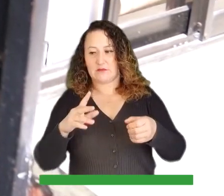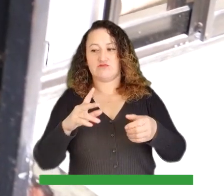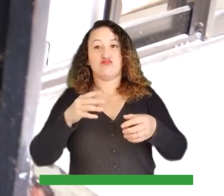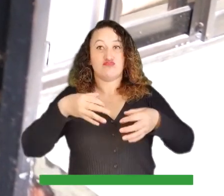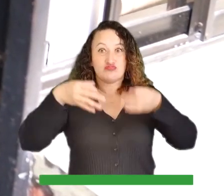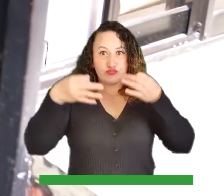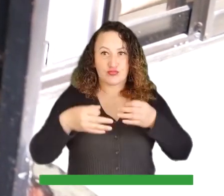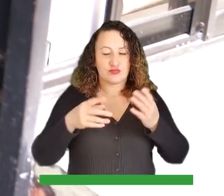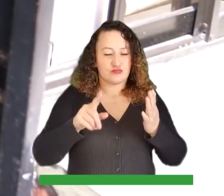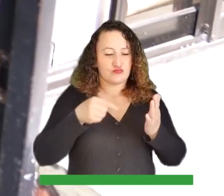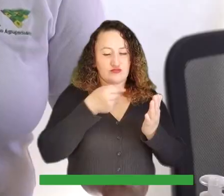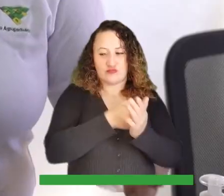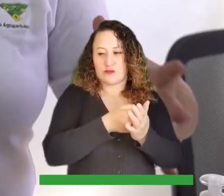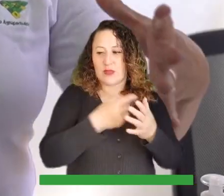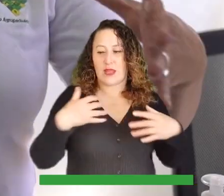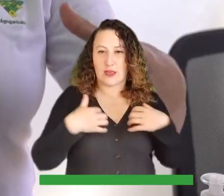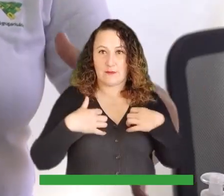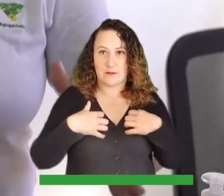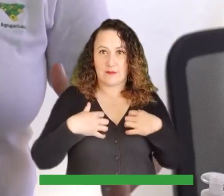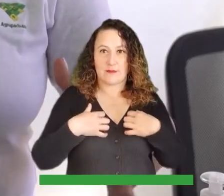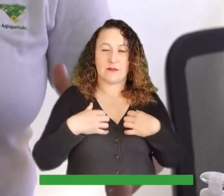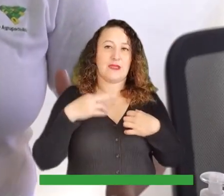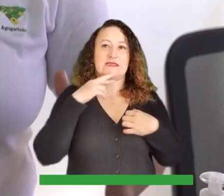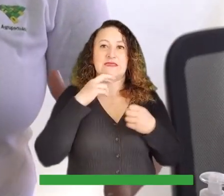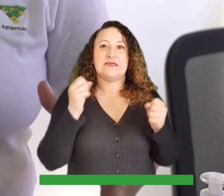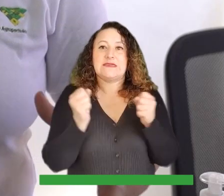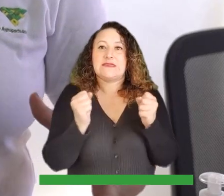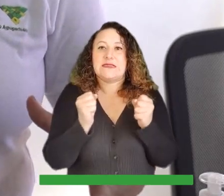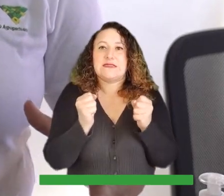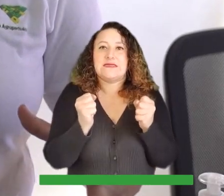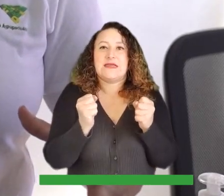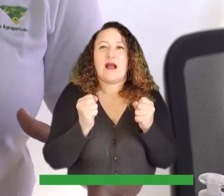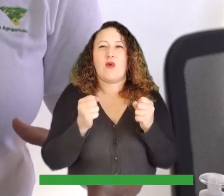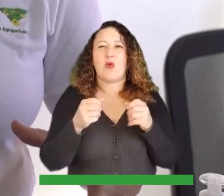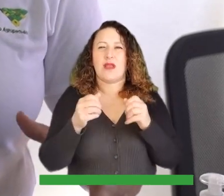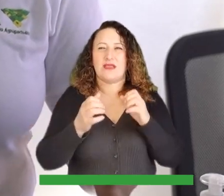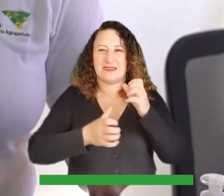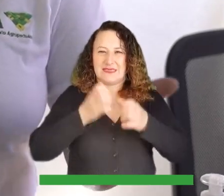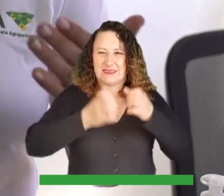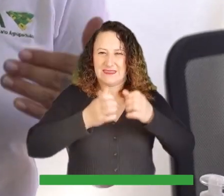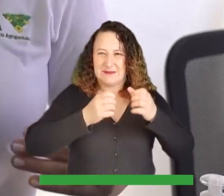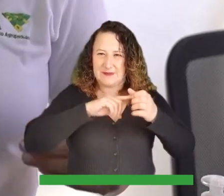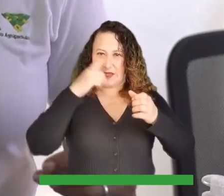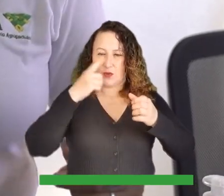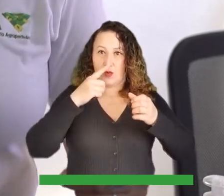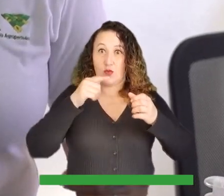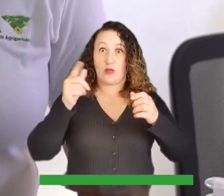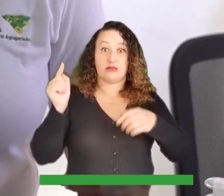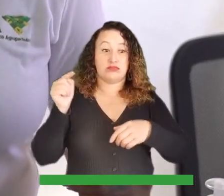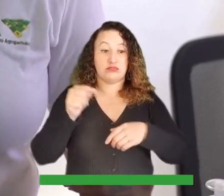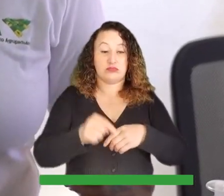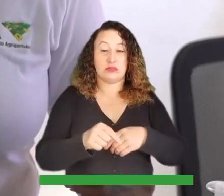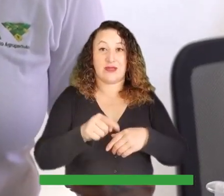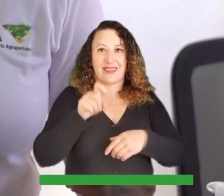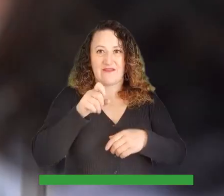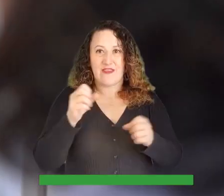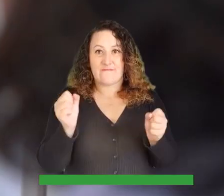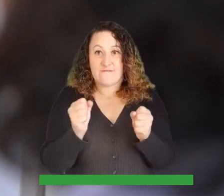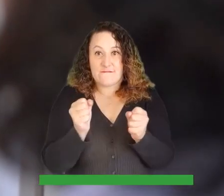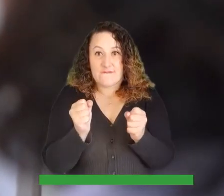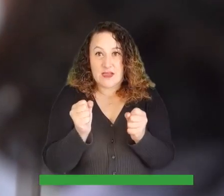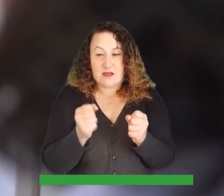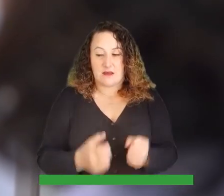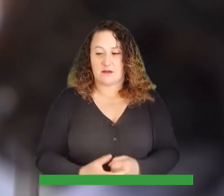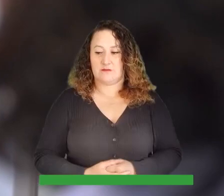que tenga el animal al que muestraron. Las coloca en una nevera de icopor con geles refrigerantes porque deben llegar aquí al laboratorio refrigeradas. ¿Y